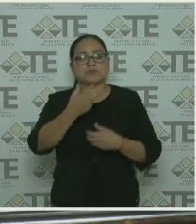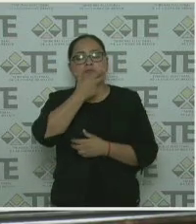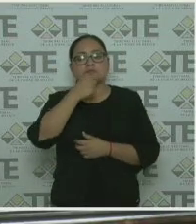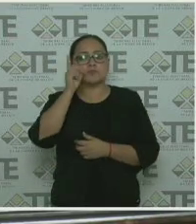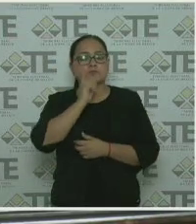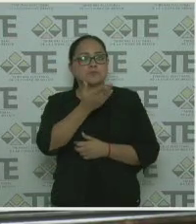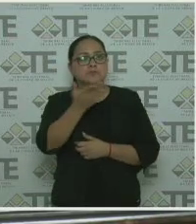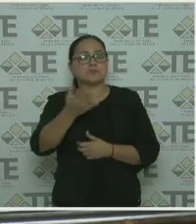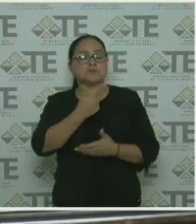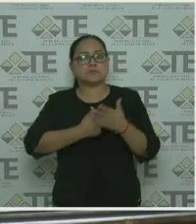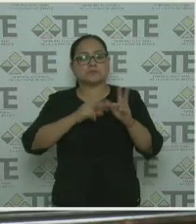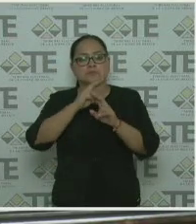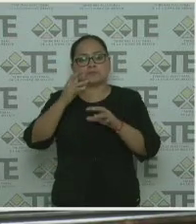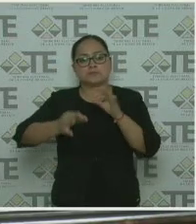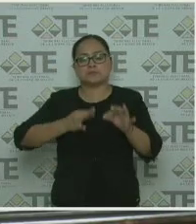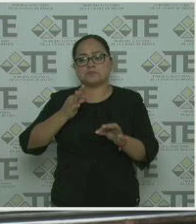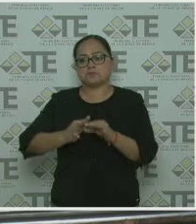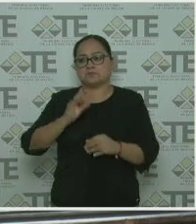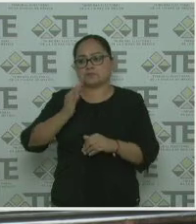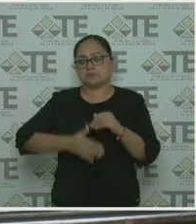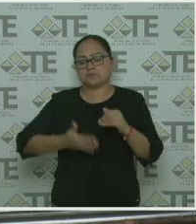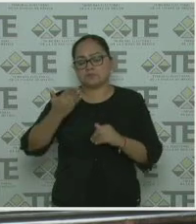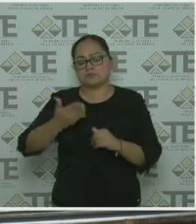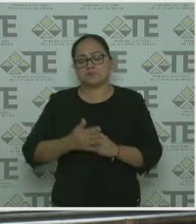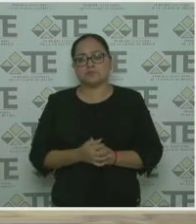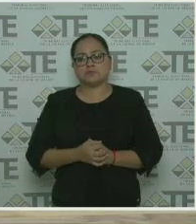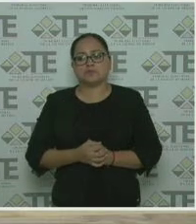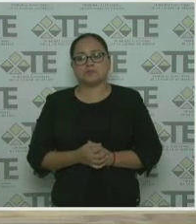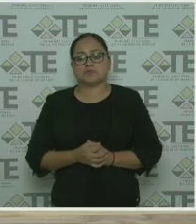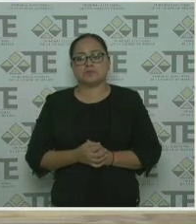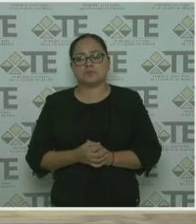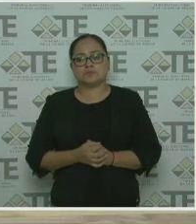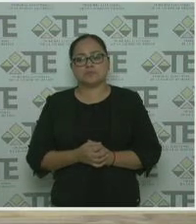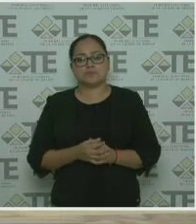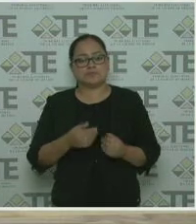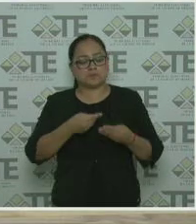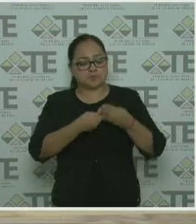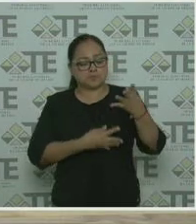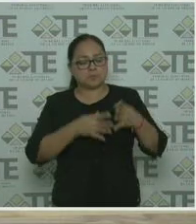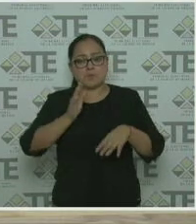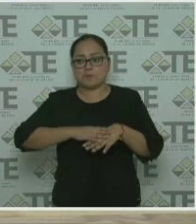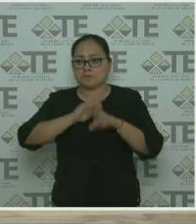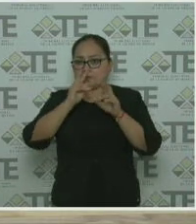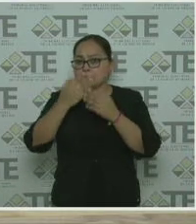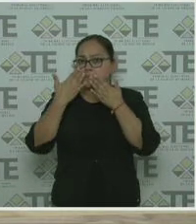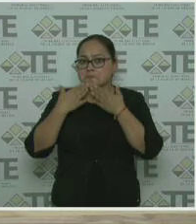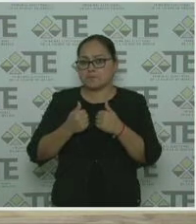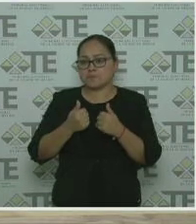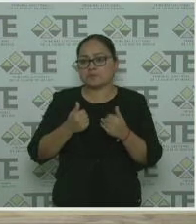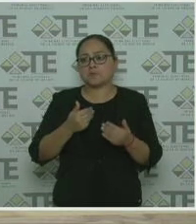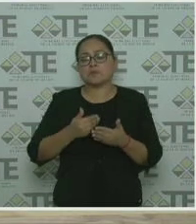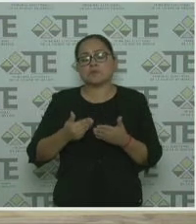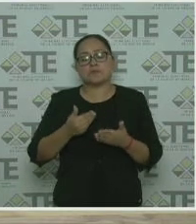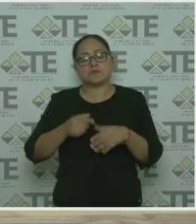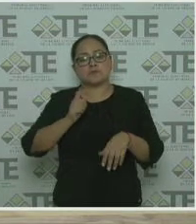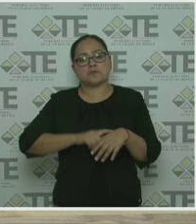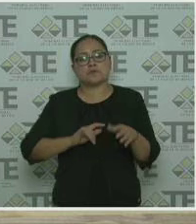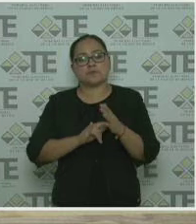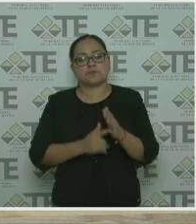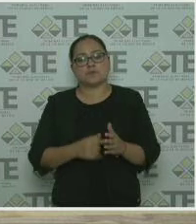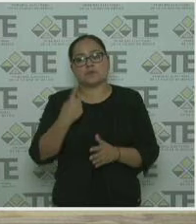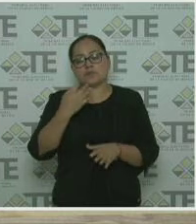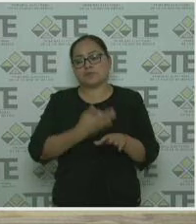magistrados, les informo que han sido agotados los asuntos listados en el orden del día. Dado que no hay más asuntos que desahogar en esta sesión pública, siendo las